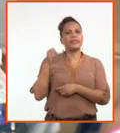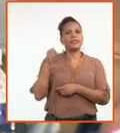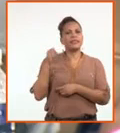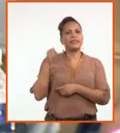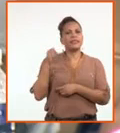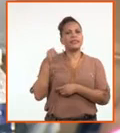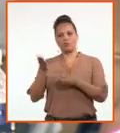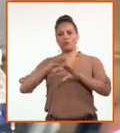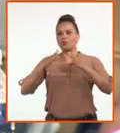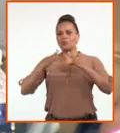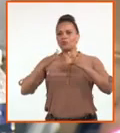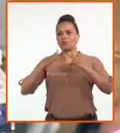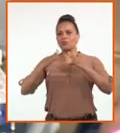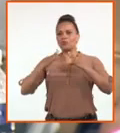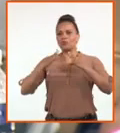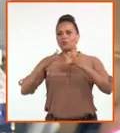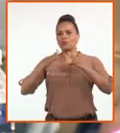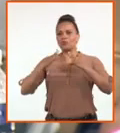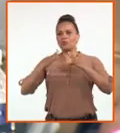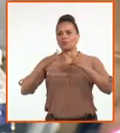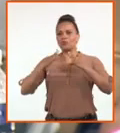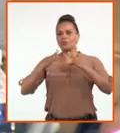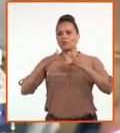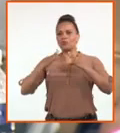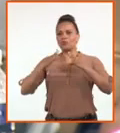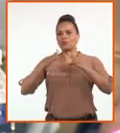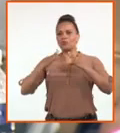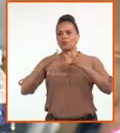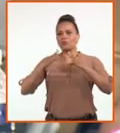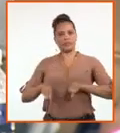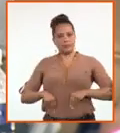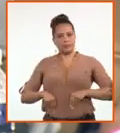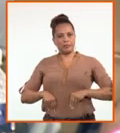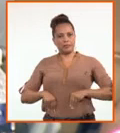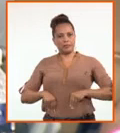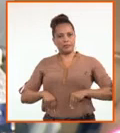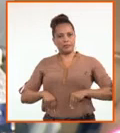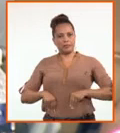solicitud, que su planteamiento fue aceptado, fue recogido, fue